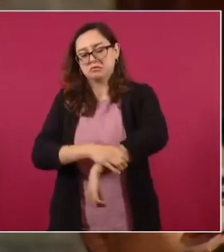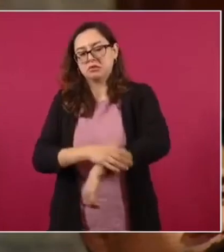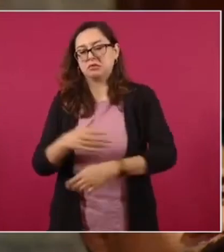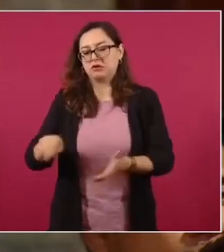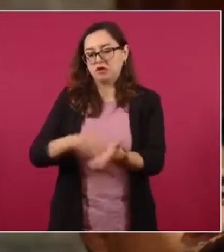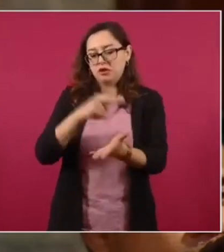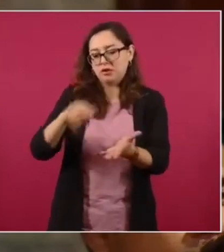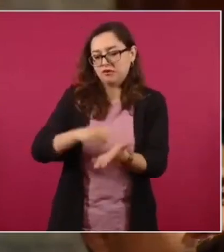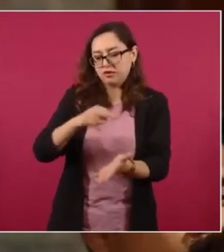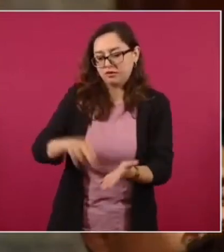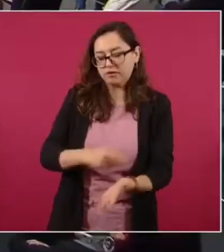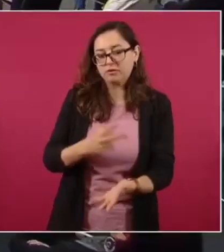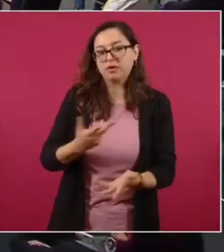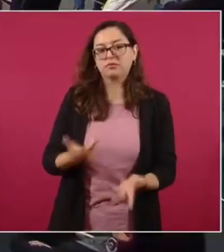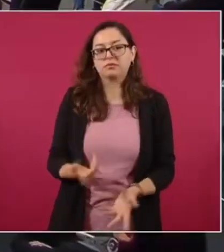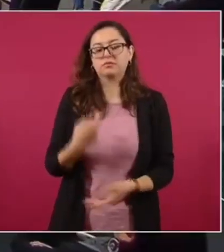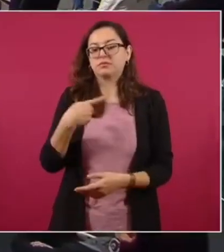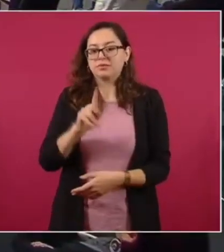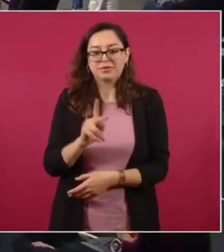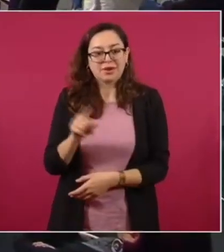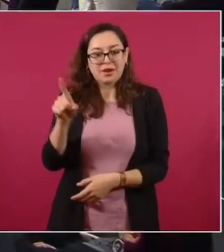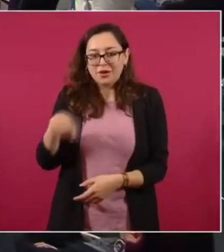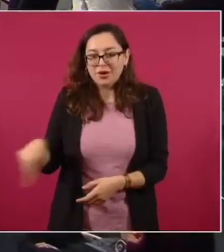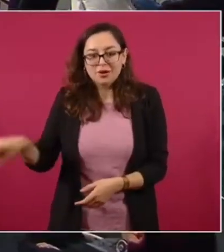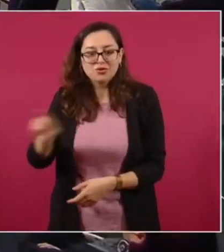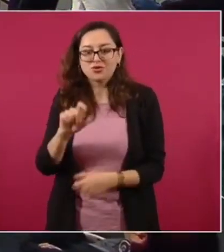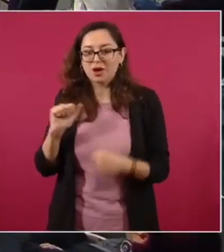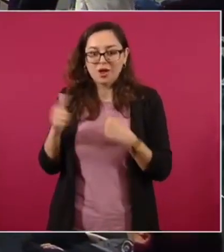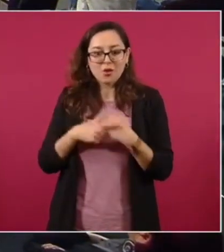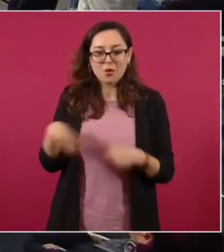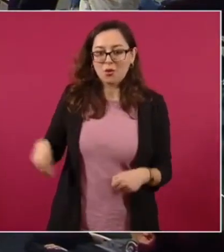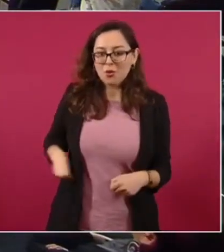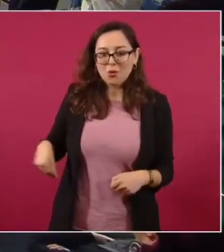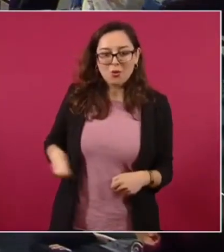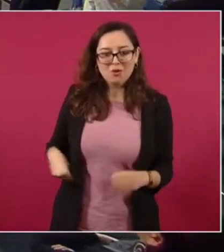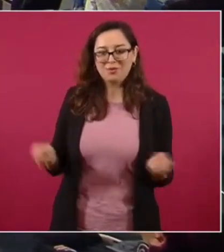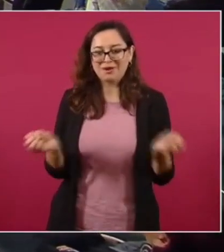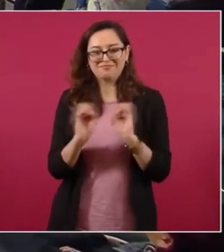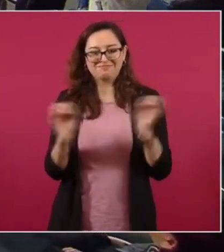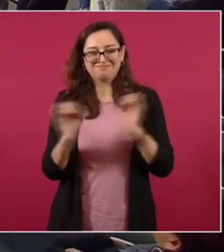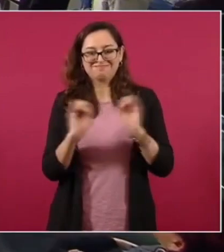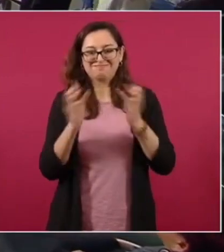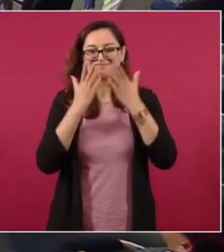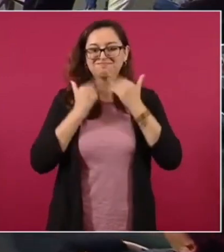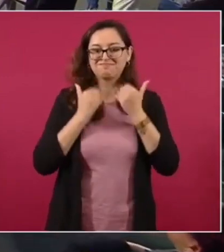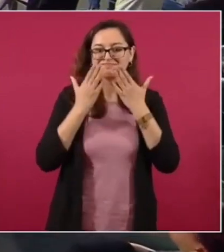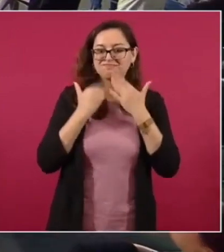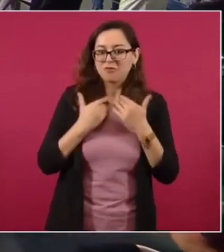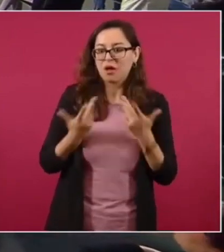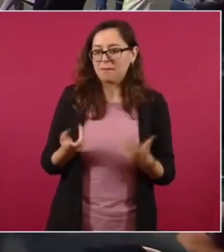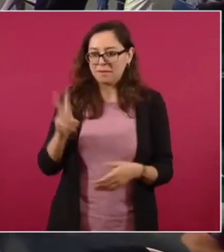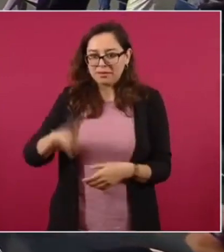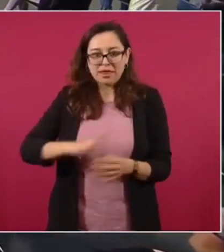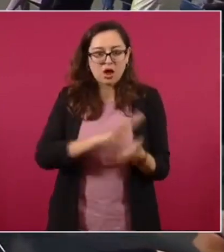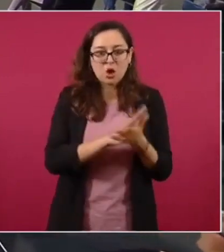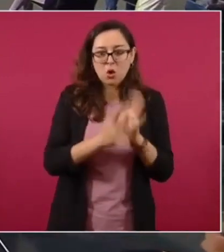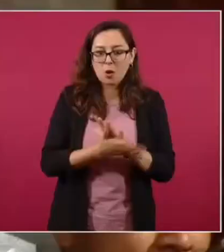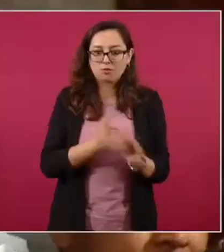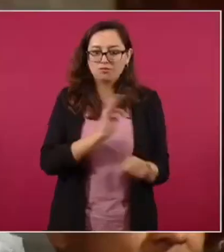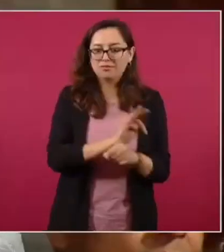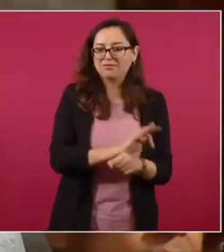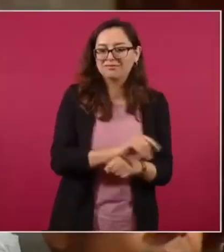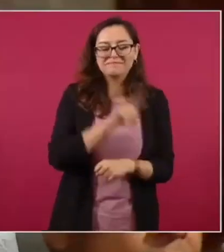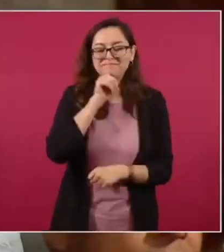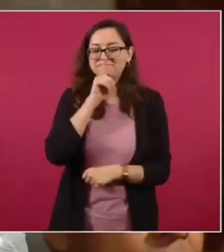al penal, pero no les encontraron un indicio de que ellos tuvieran que ver o estar involucrados en este